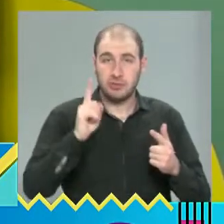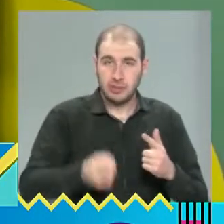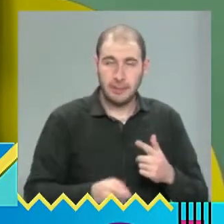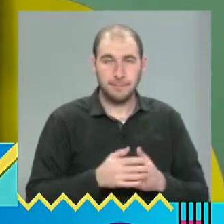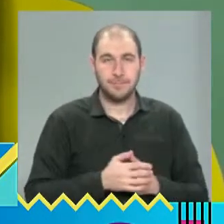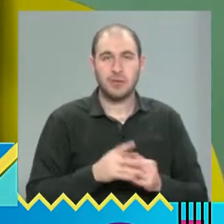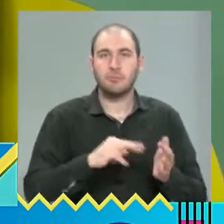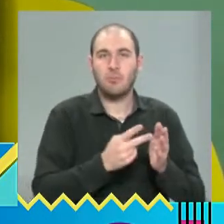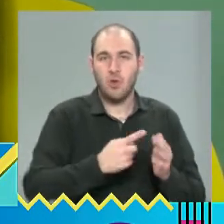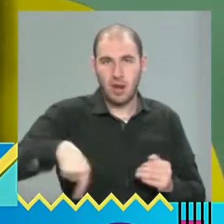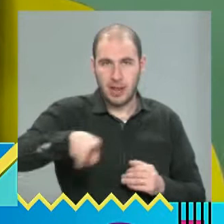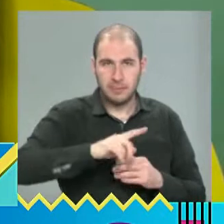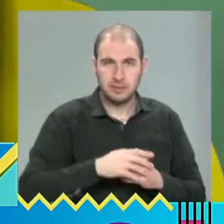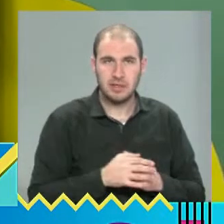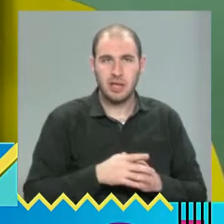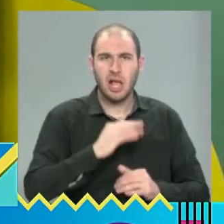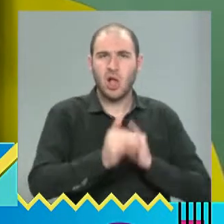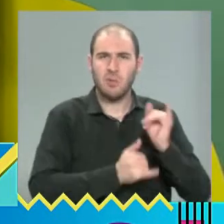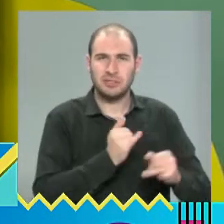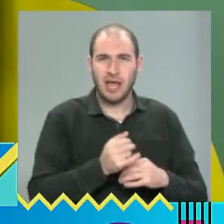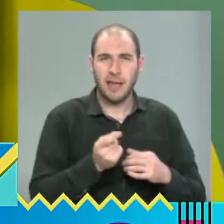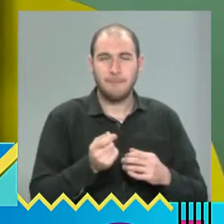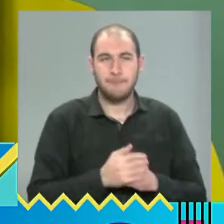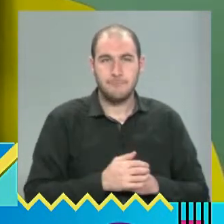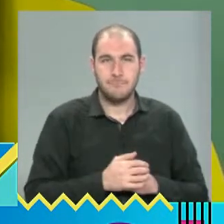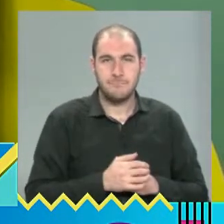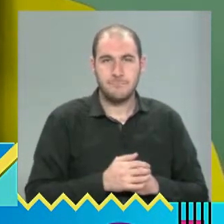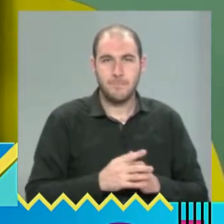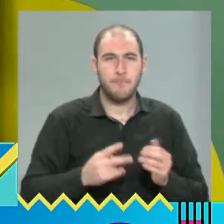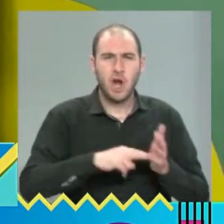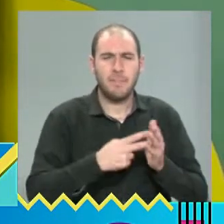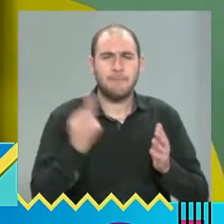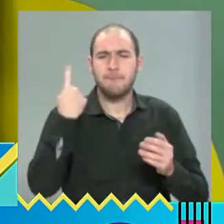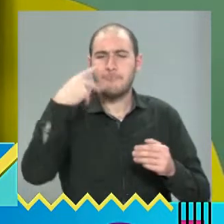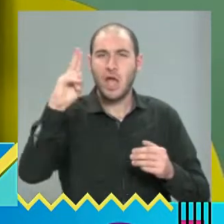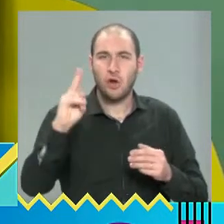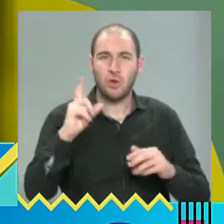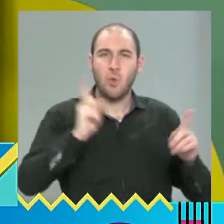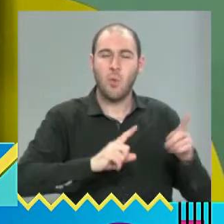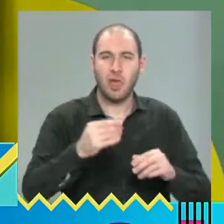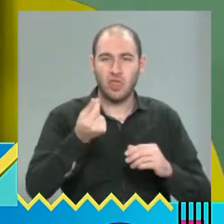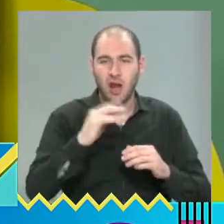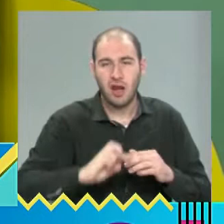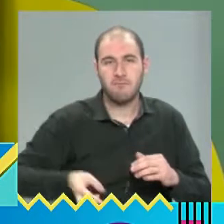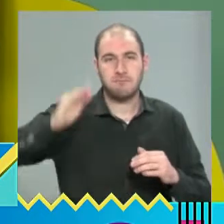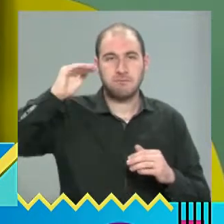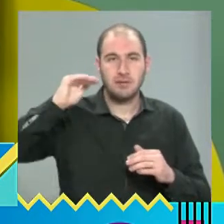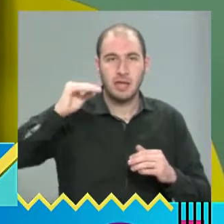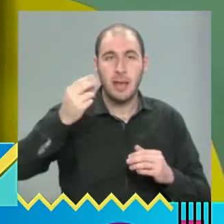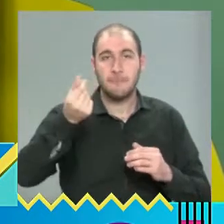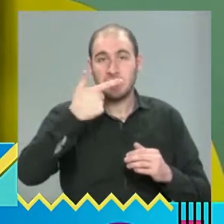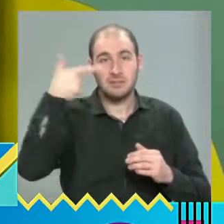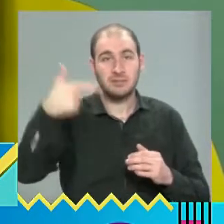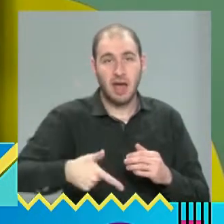están afectando. Bueno, el impacto directo que puede tener la escalada del dólar es en el precio de